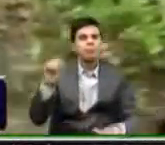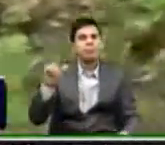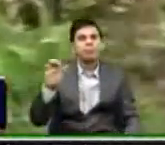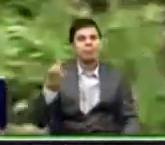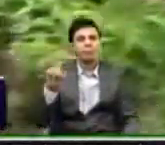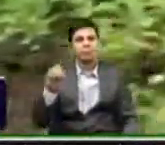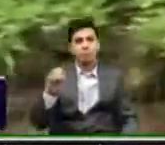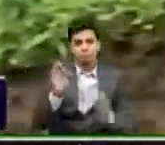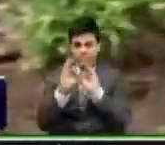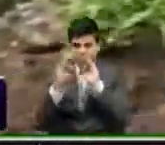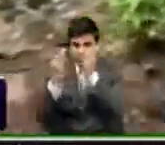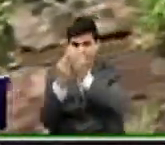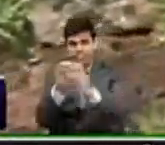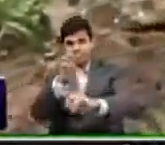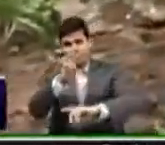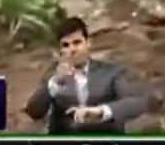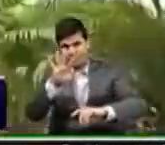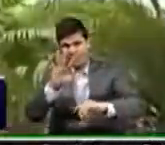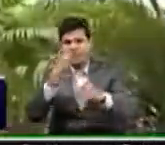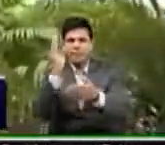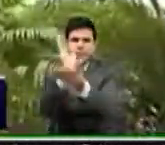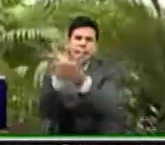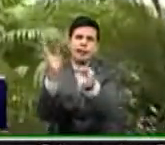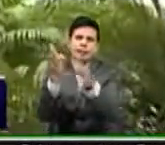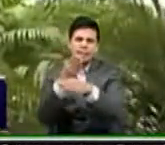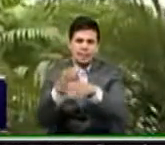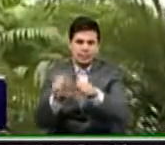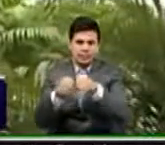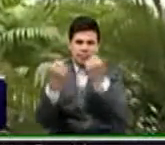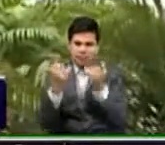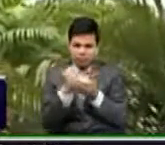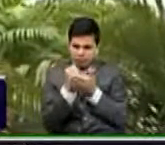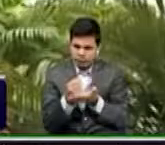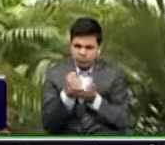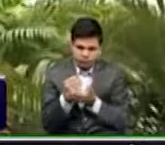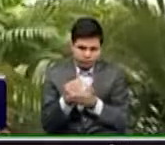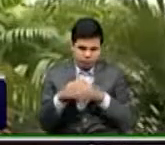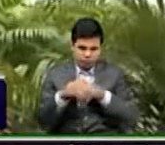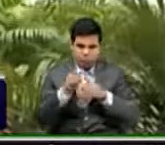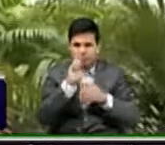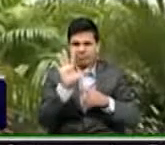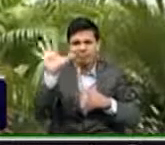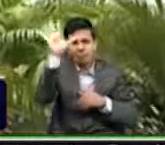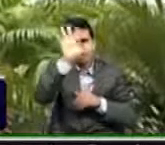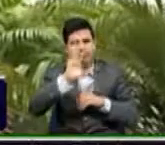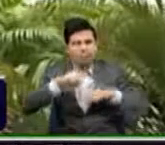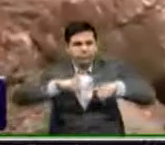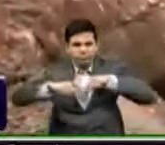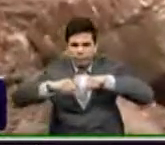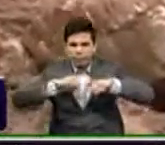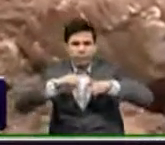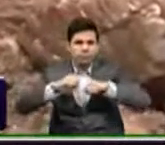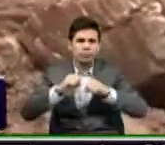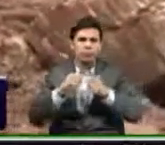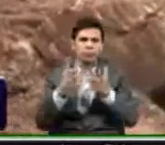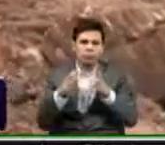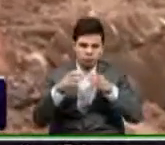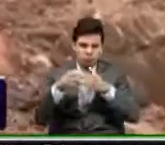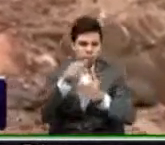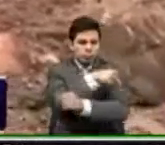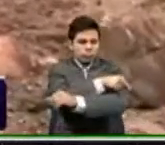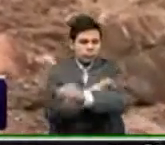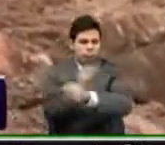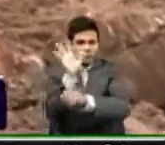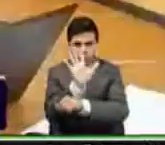35 familias las afectadas y las que actualmente reciben la ayuda por parte de la unidad nacional de gestión de riesgo a través de el comité departamental